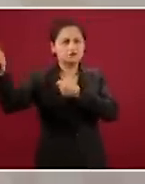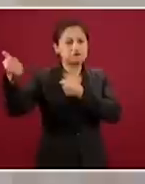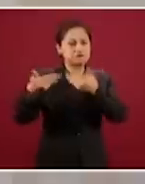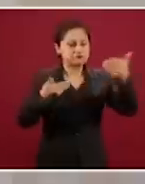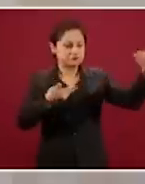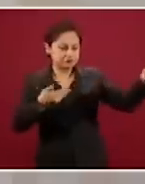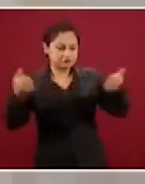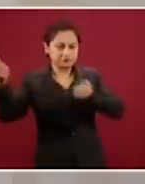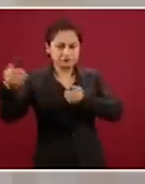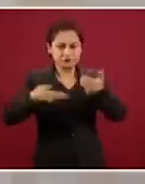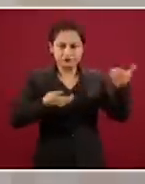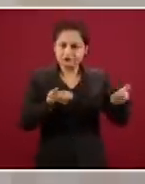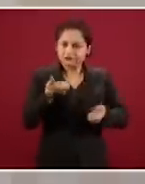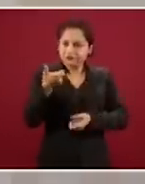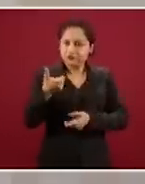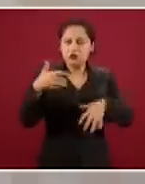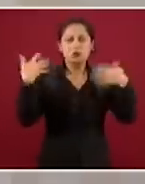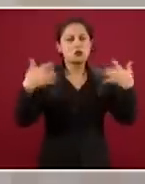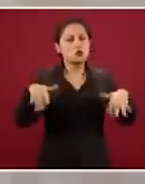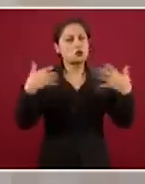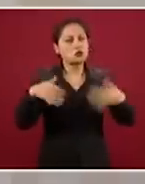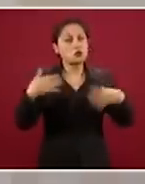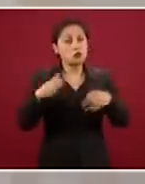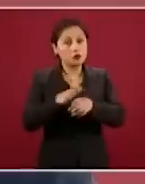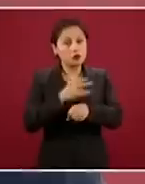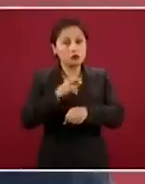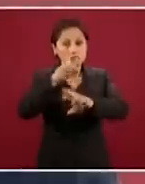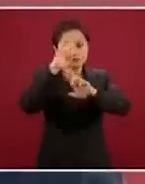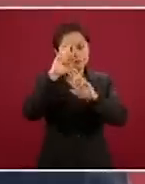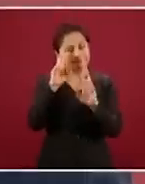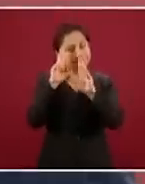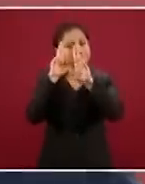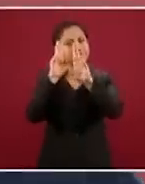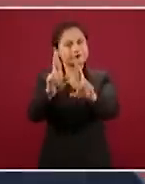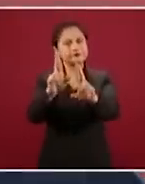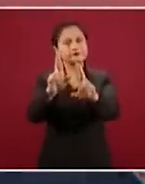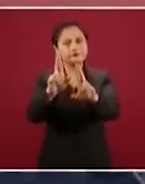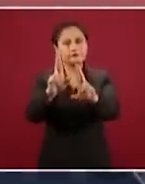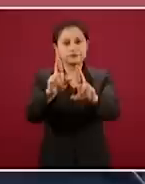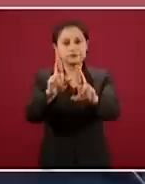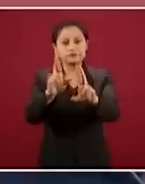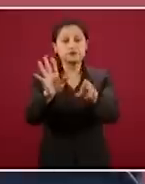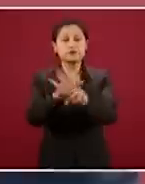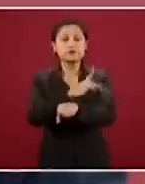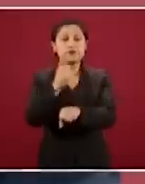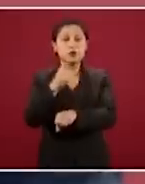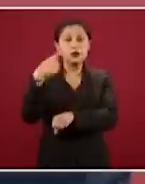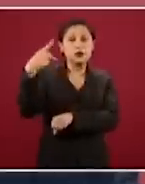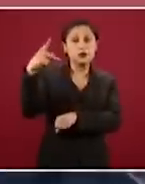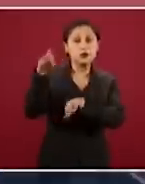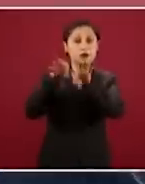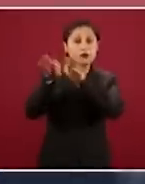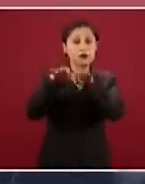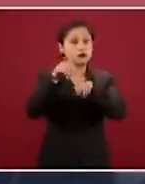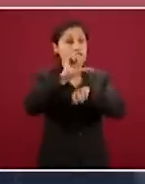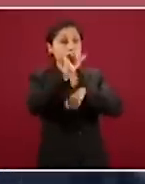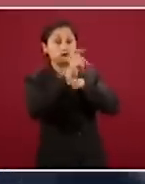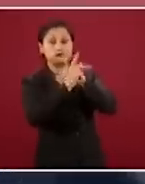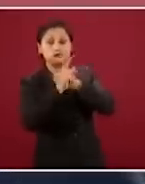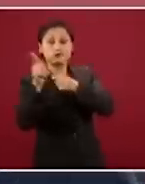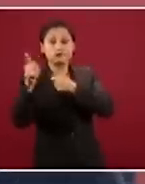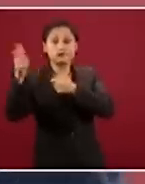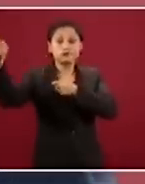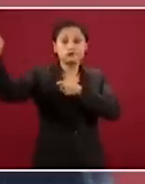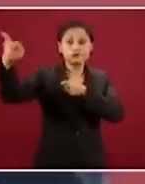Por eso son héroes vivientes, porque todo ese dinero llega abajo.